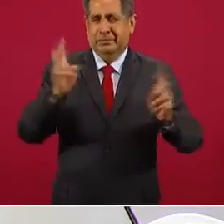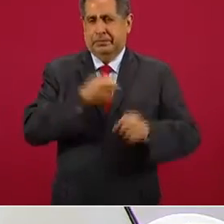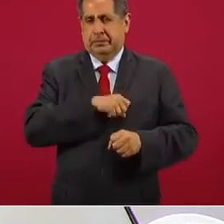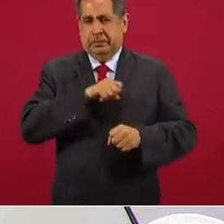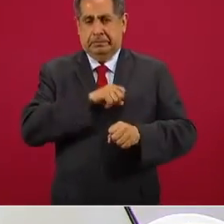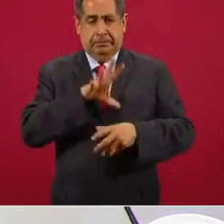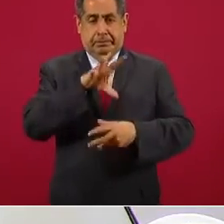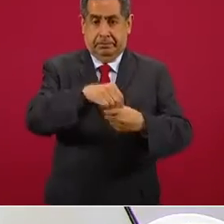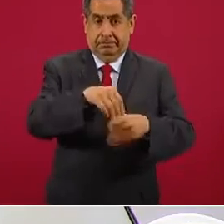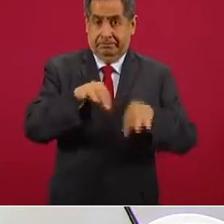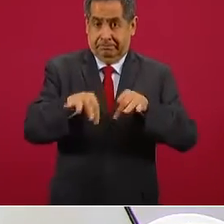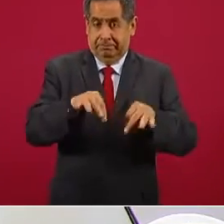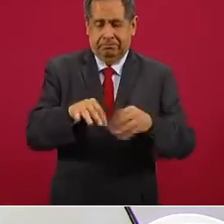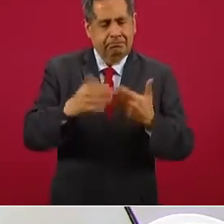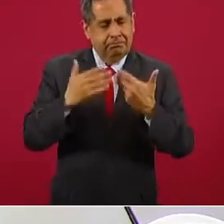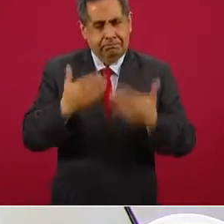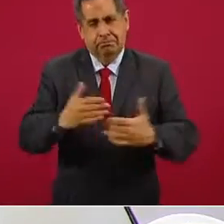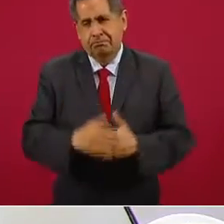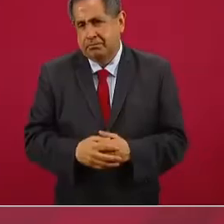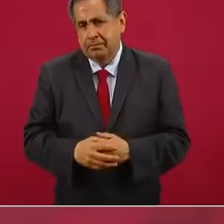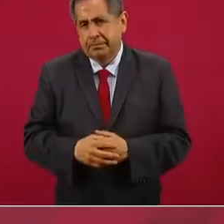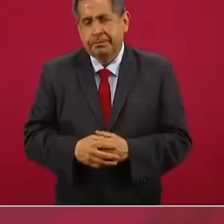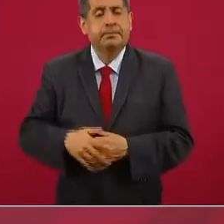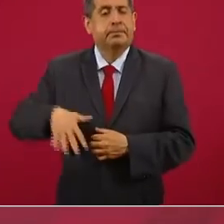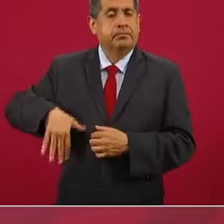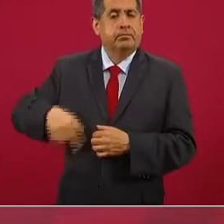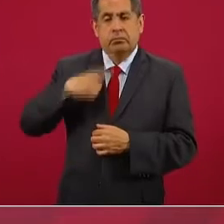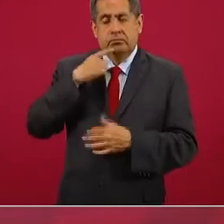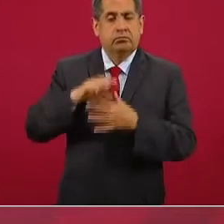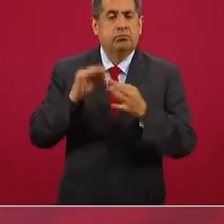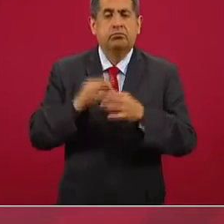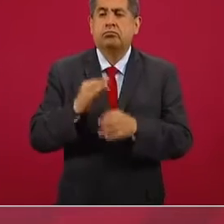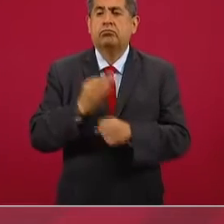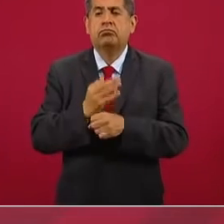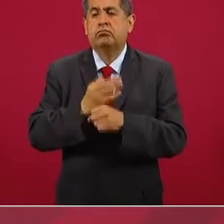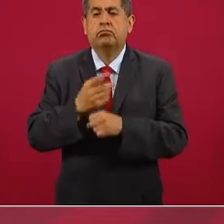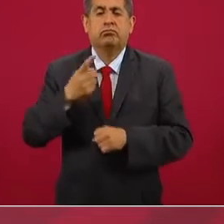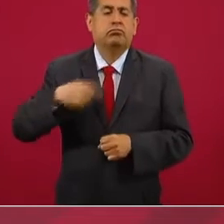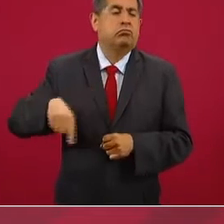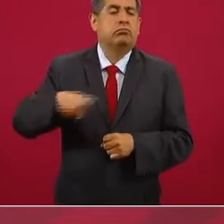Como dije en la introducción, están